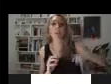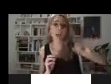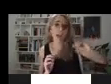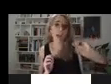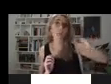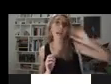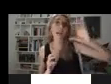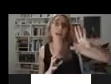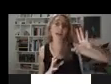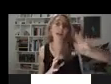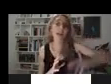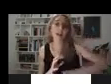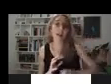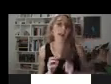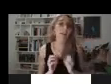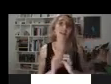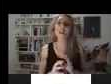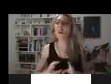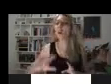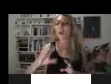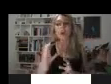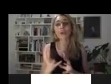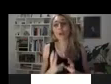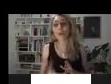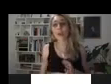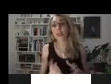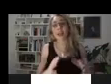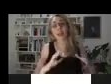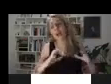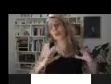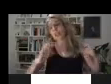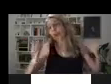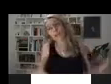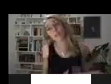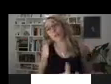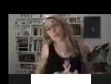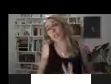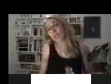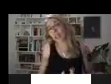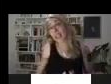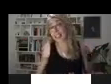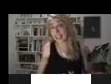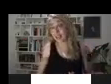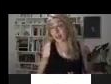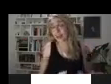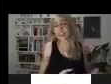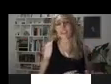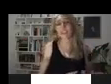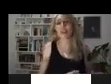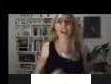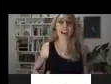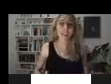hay un placer estético, no hay una búsqueda de un planteamiento acerca del